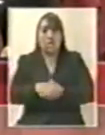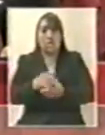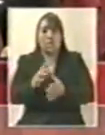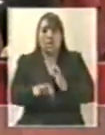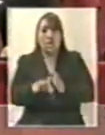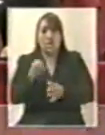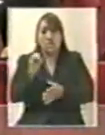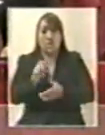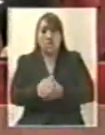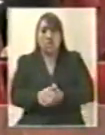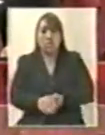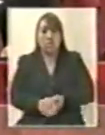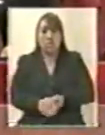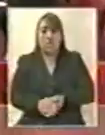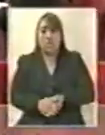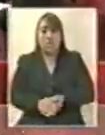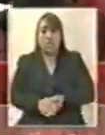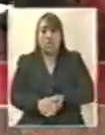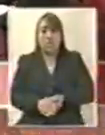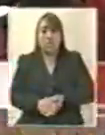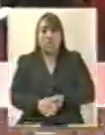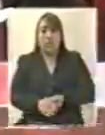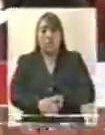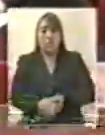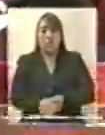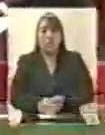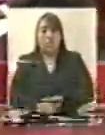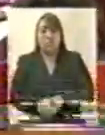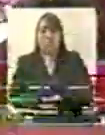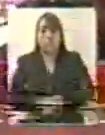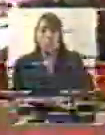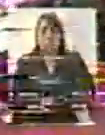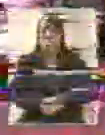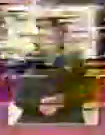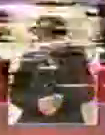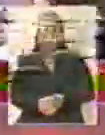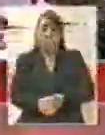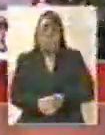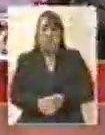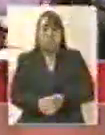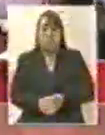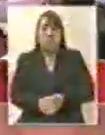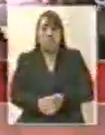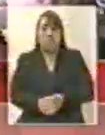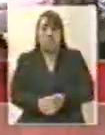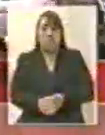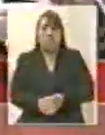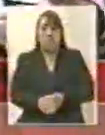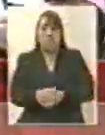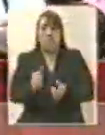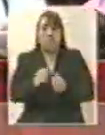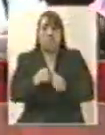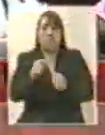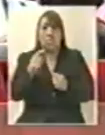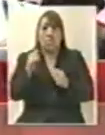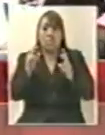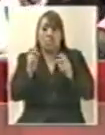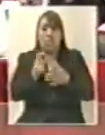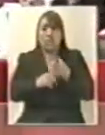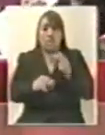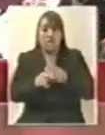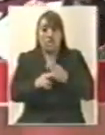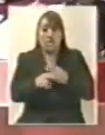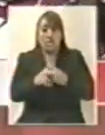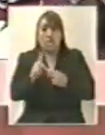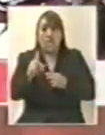Eso por un lado. Por otro lado, hay un tema de lo que se llamaría la movilidad política.